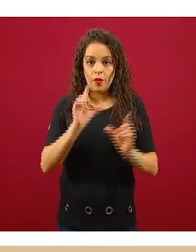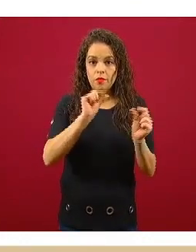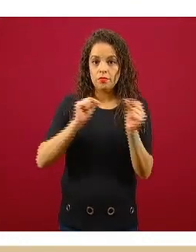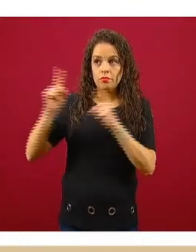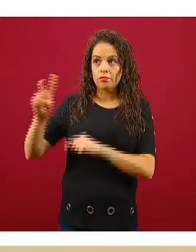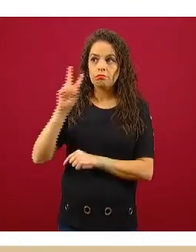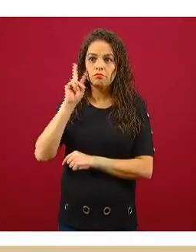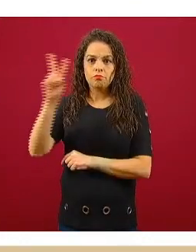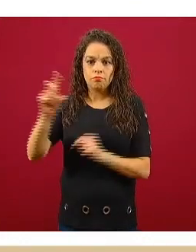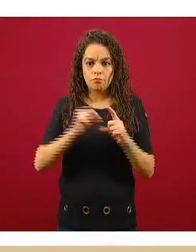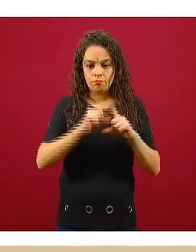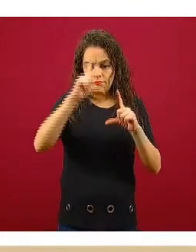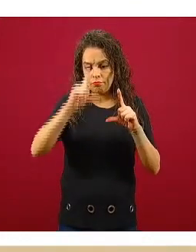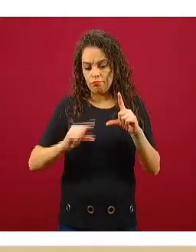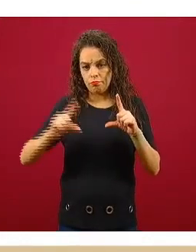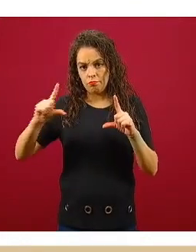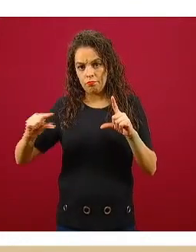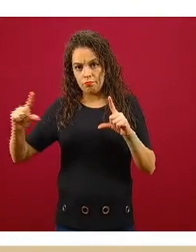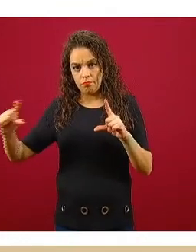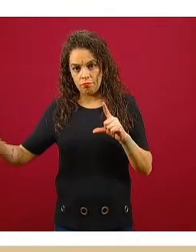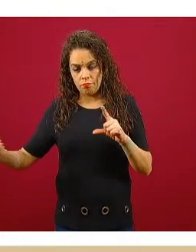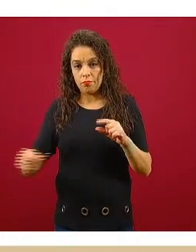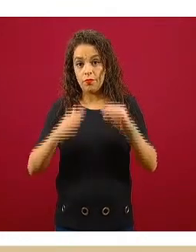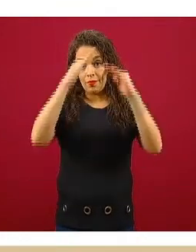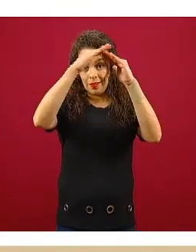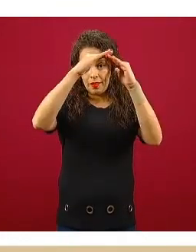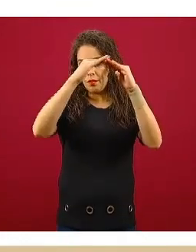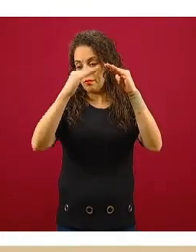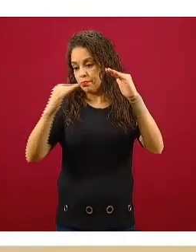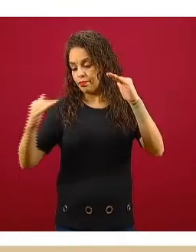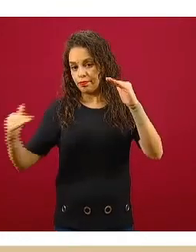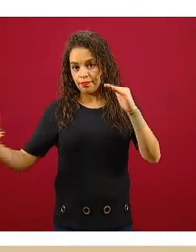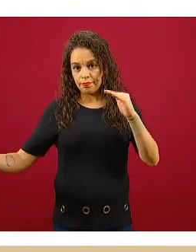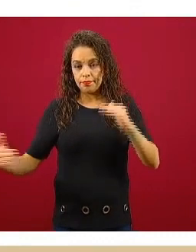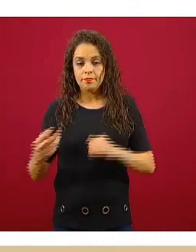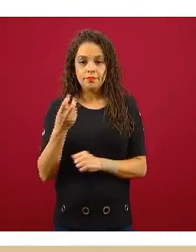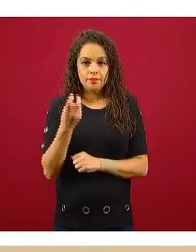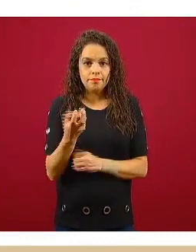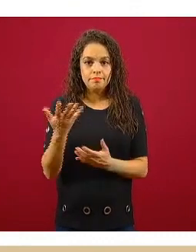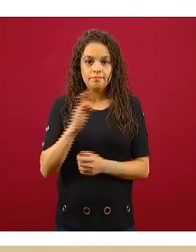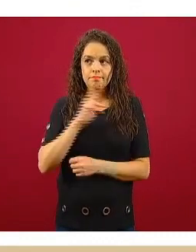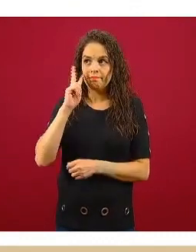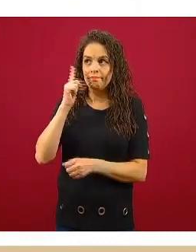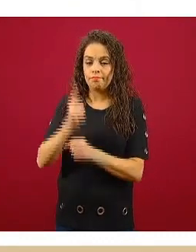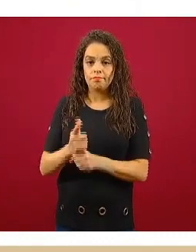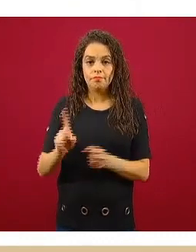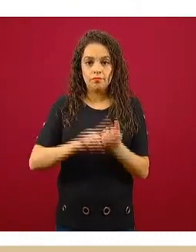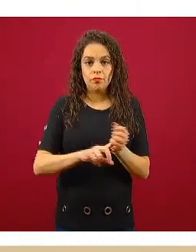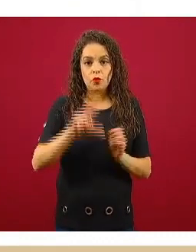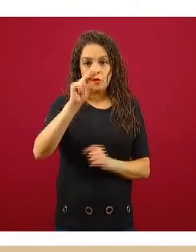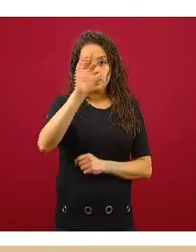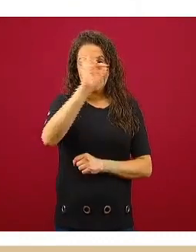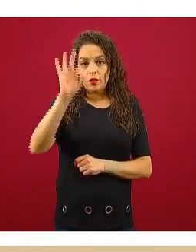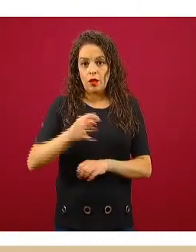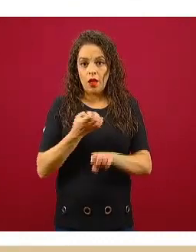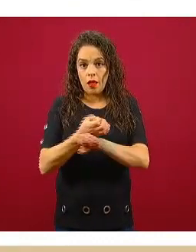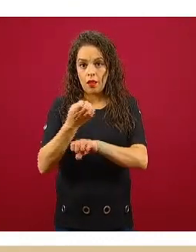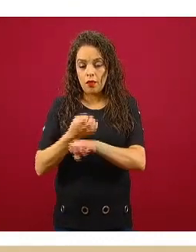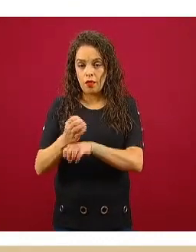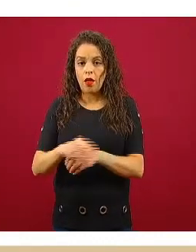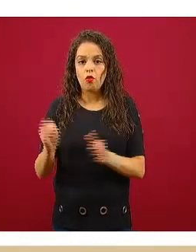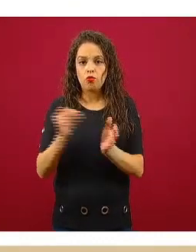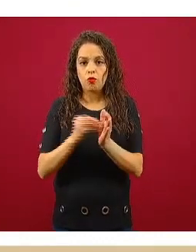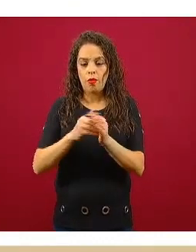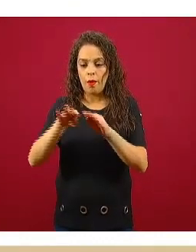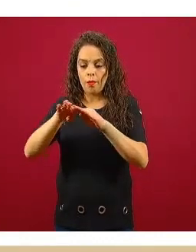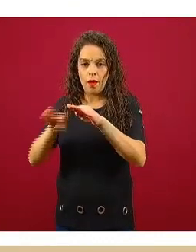esta distribución en orden descendente, y en donde prácticamente el 80% de los estados todavía están por debajo